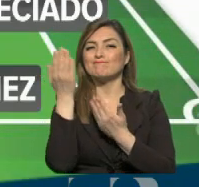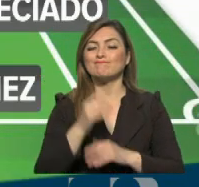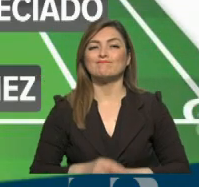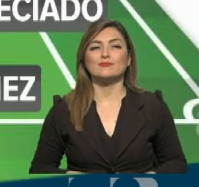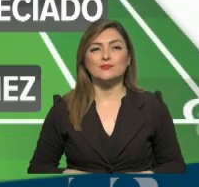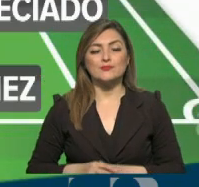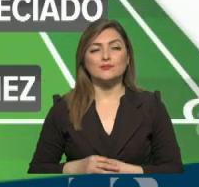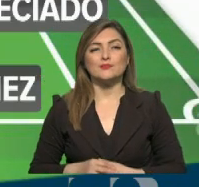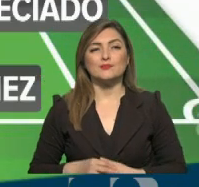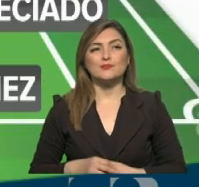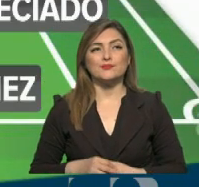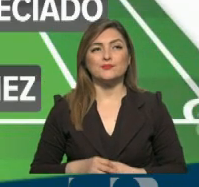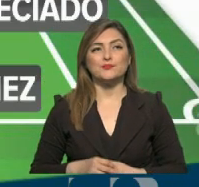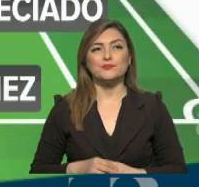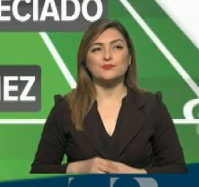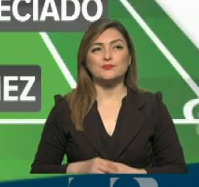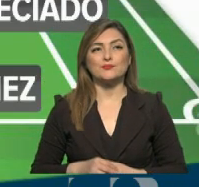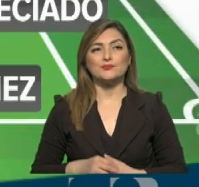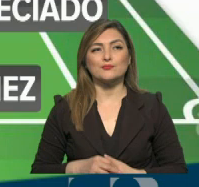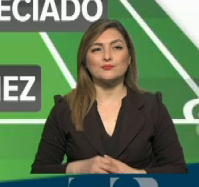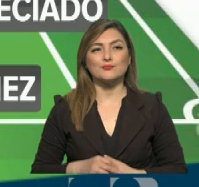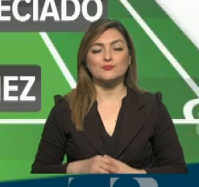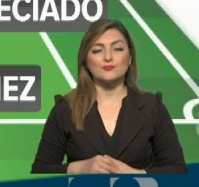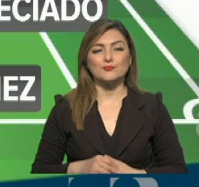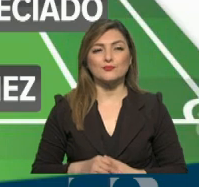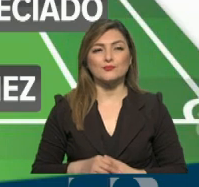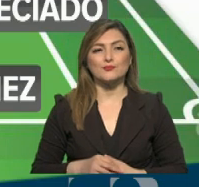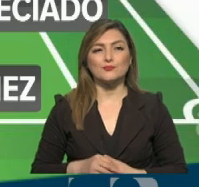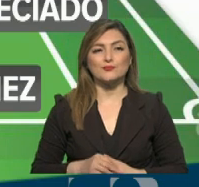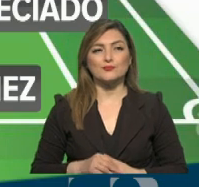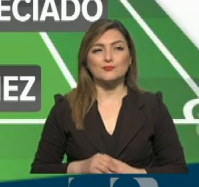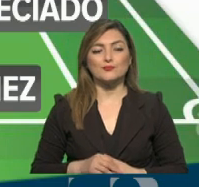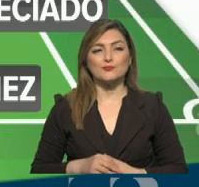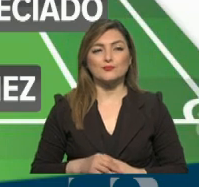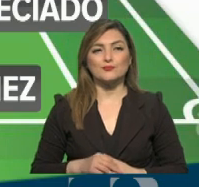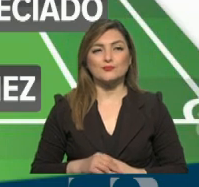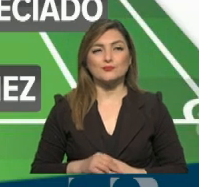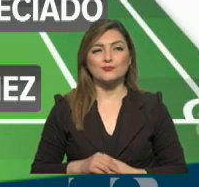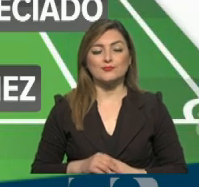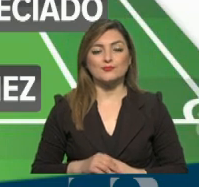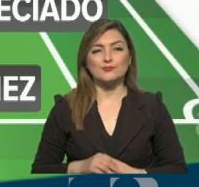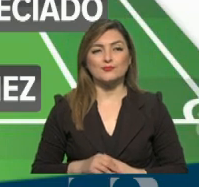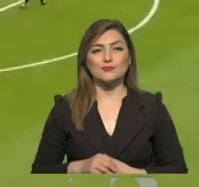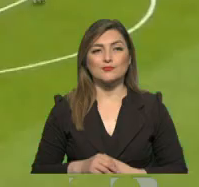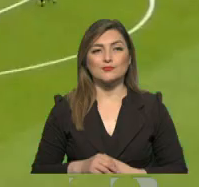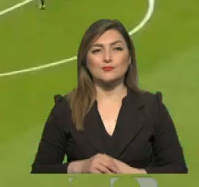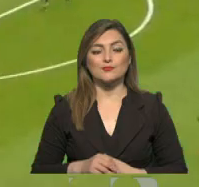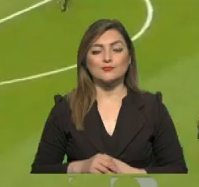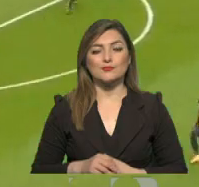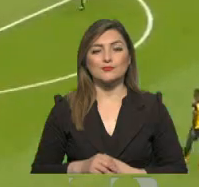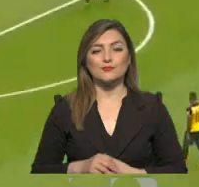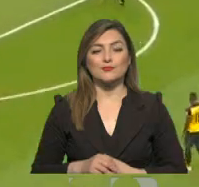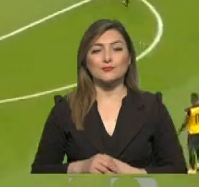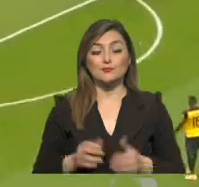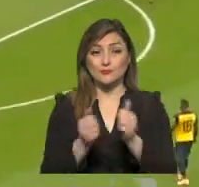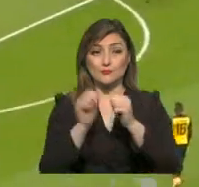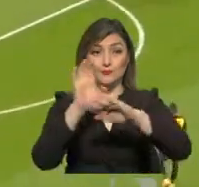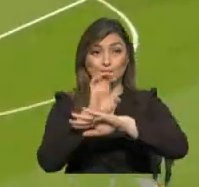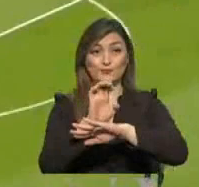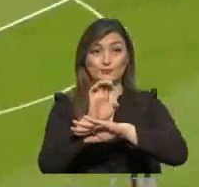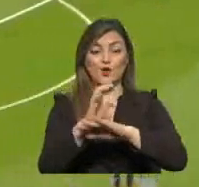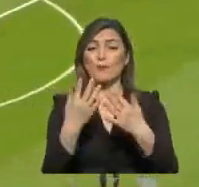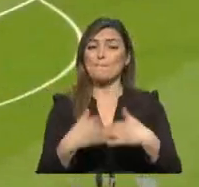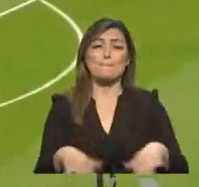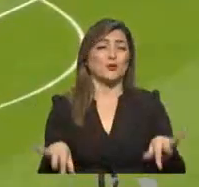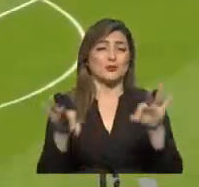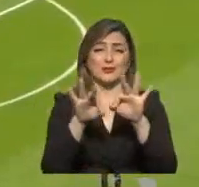Preciado, Arboleda, Arriaga, Estupiñán, Ureso, Caicedo, Mena, Preciado, Martínez y Estrada. Para la tricolor será un partido clave,